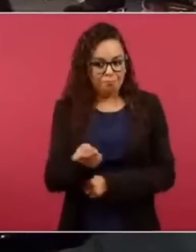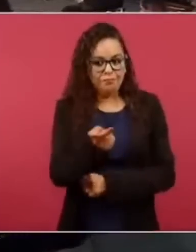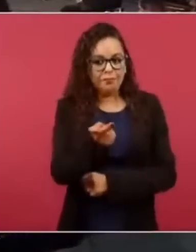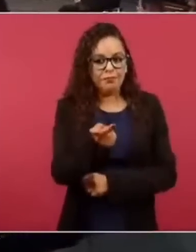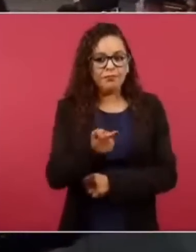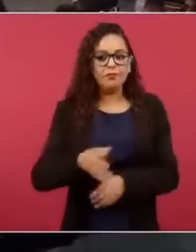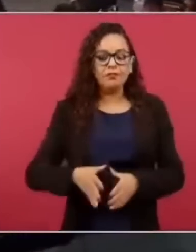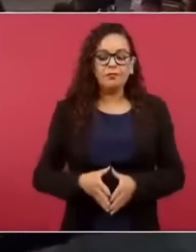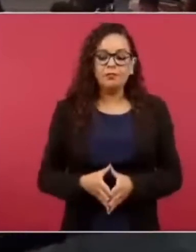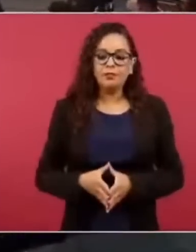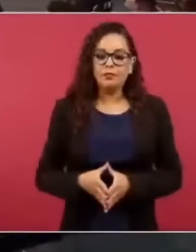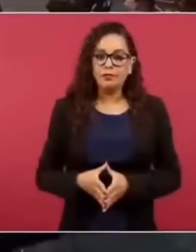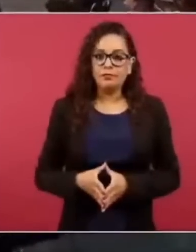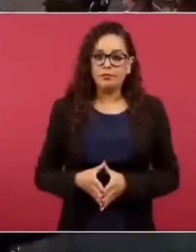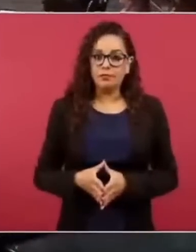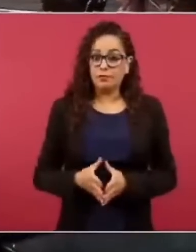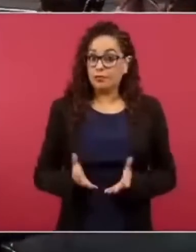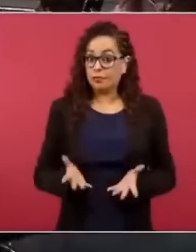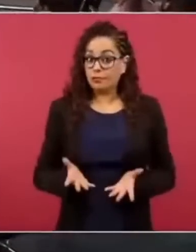¿Que es como una burbuja